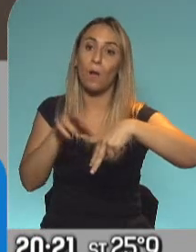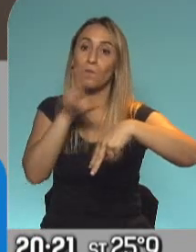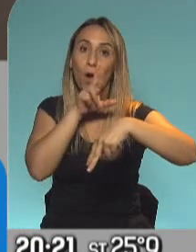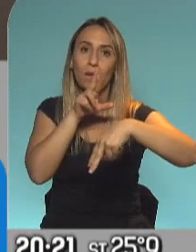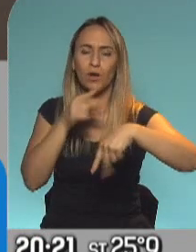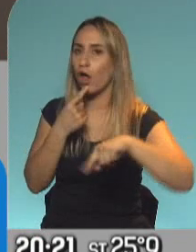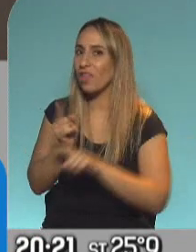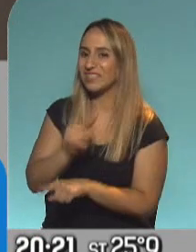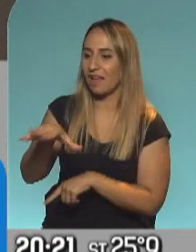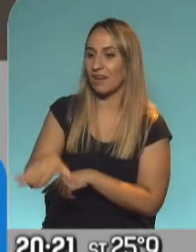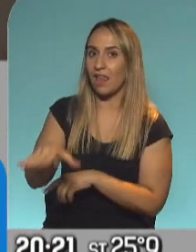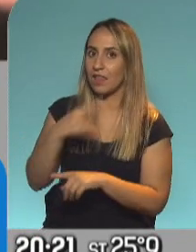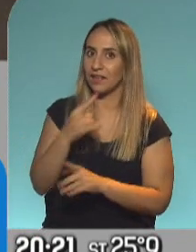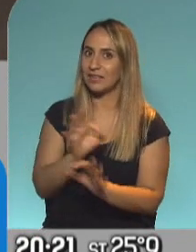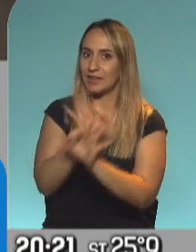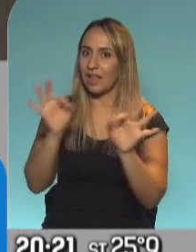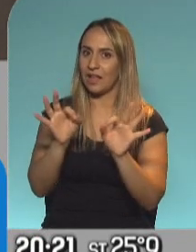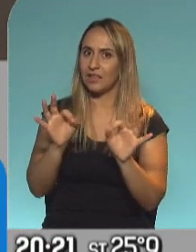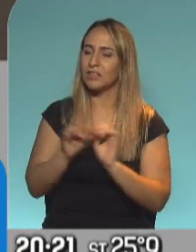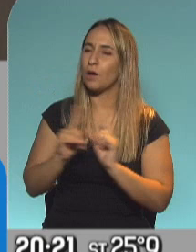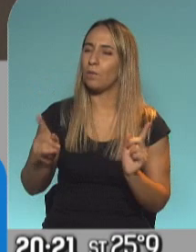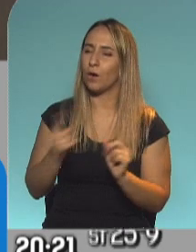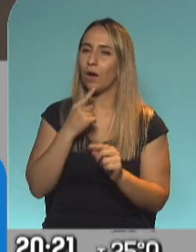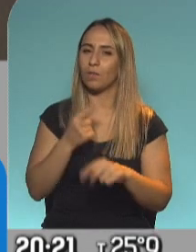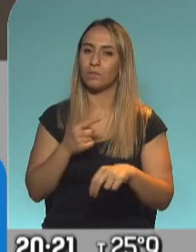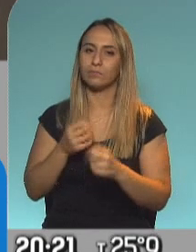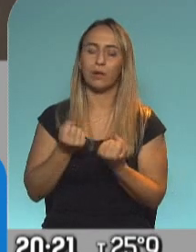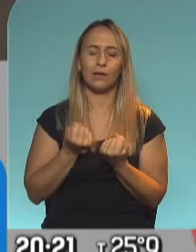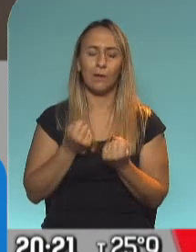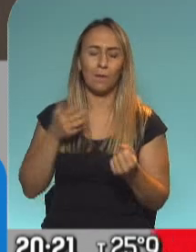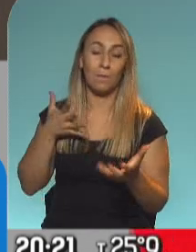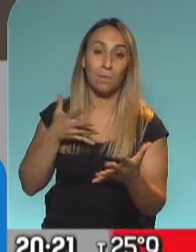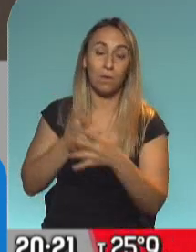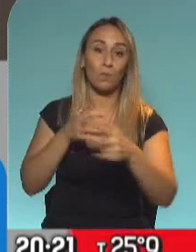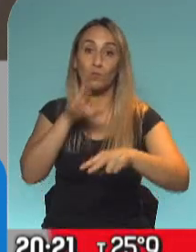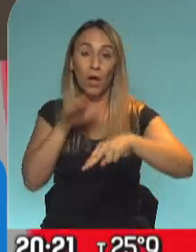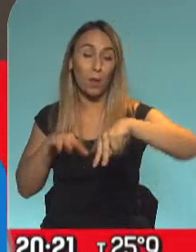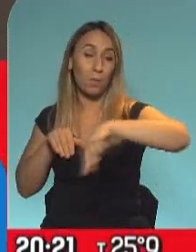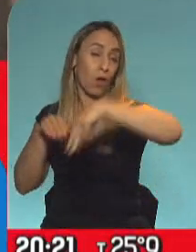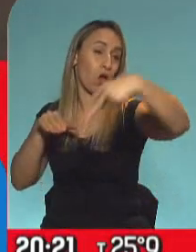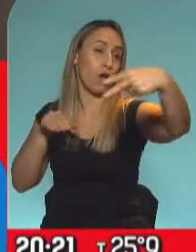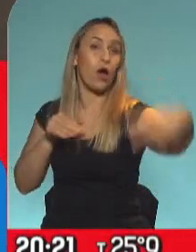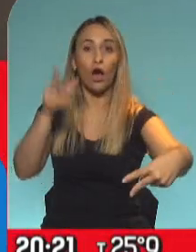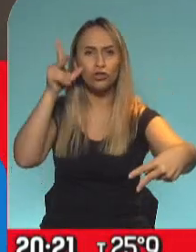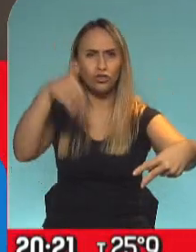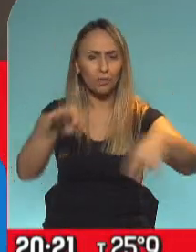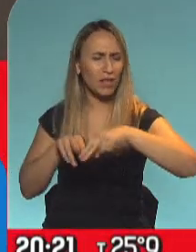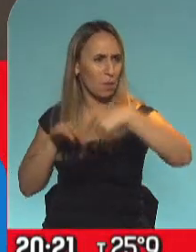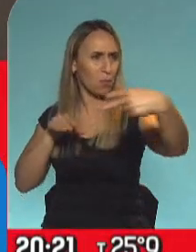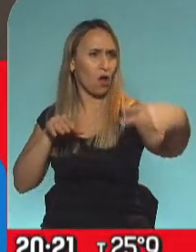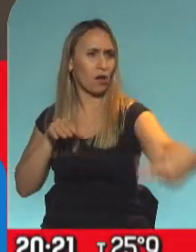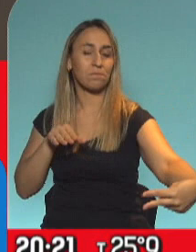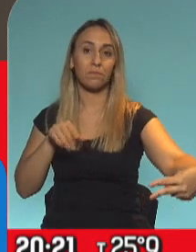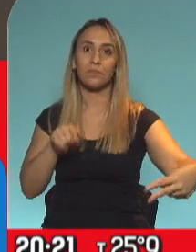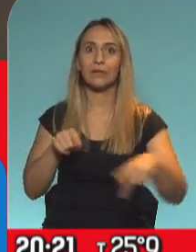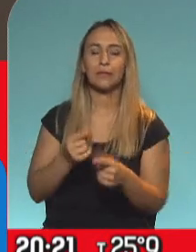nada, tampoco dice nada que la despide a 8 metros, digamos, del lugar del hecho por el impacto. Y bueno, y como tenía miedo porque no tenía registro